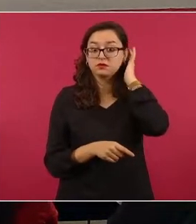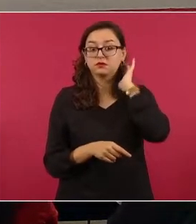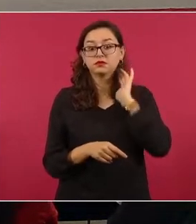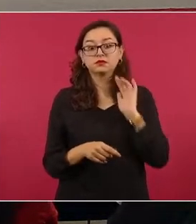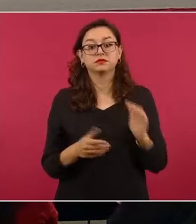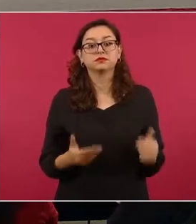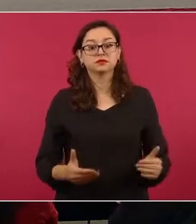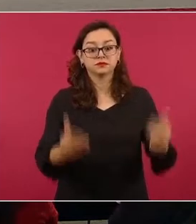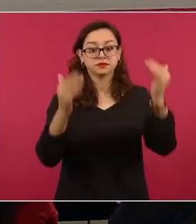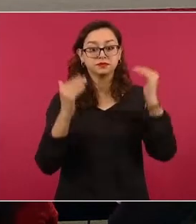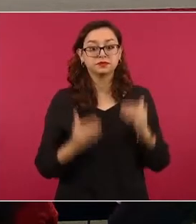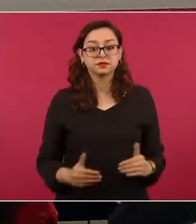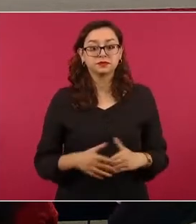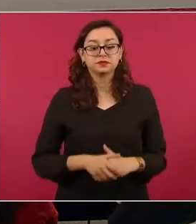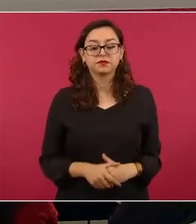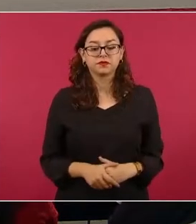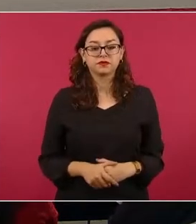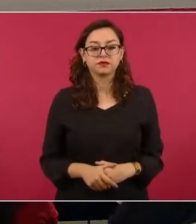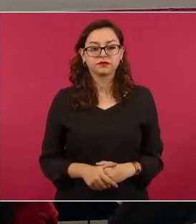Bueno,